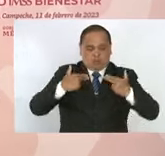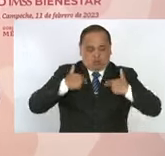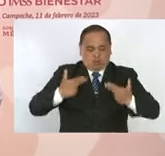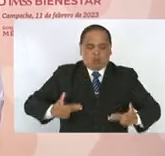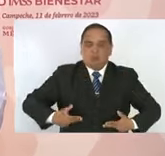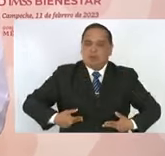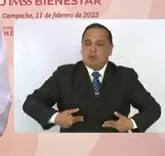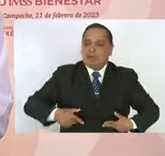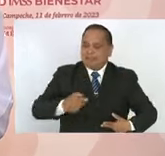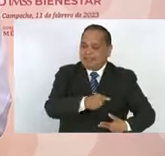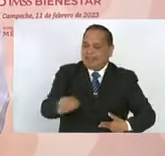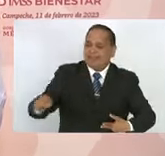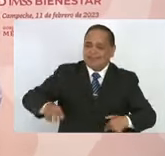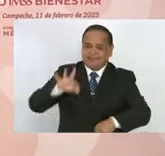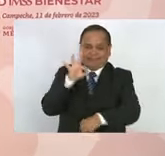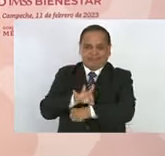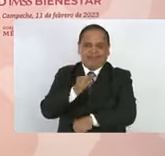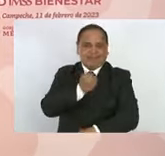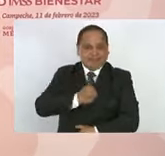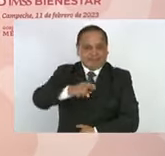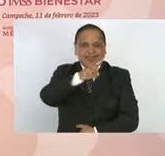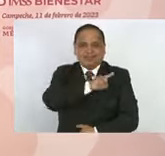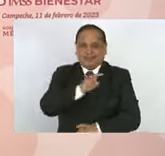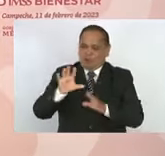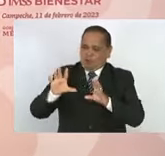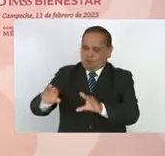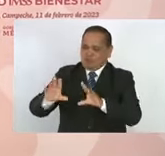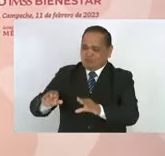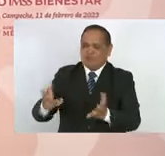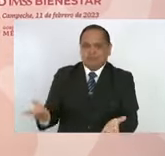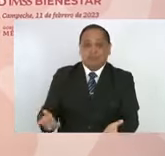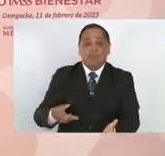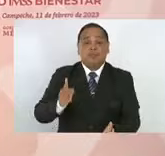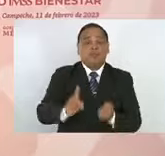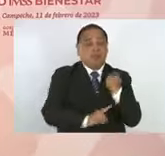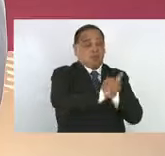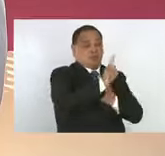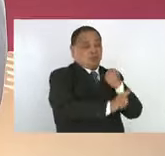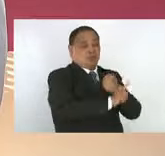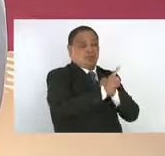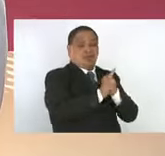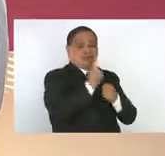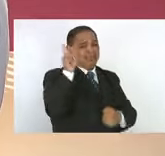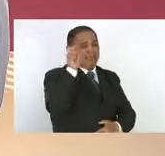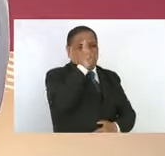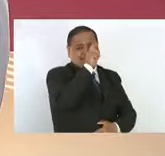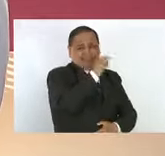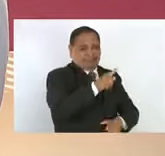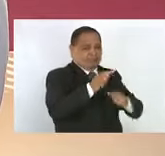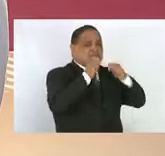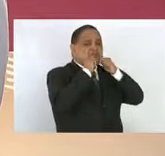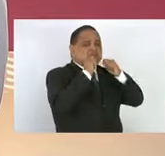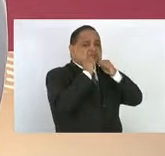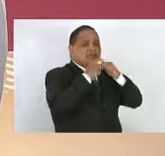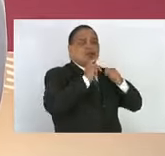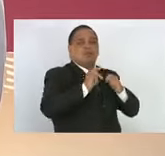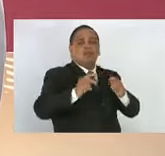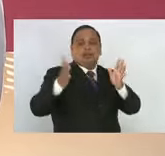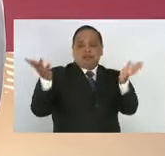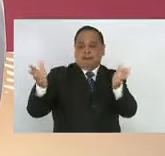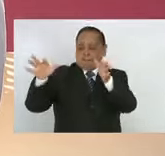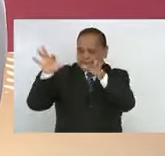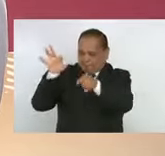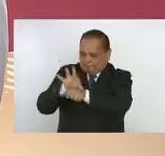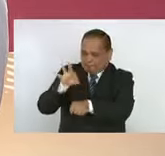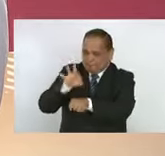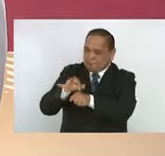y de los esfuerzos para, en medio de las mayores carencias y adversidades, perfeccionar el sistema de atención